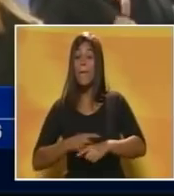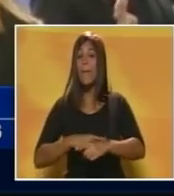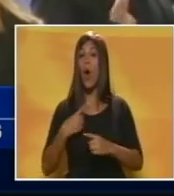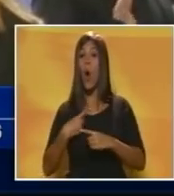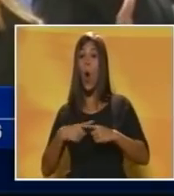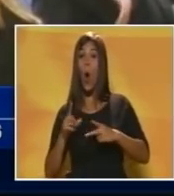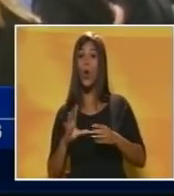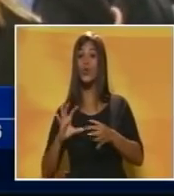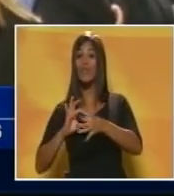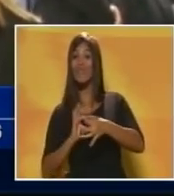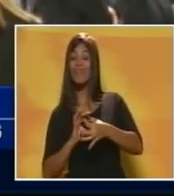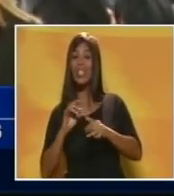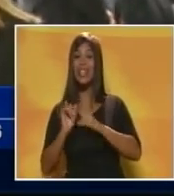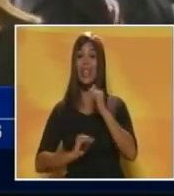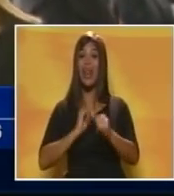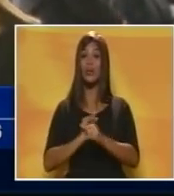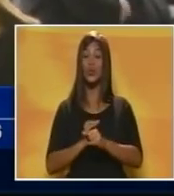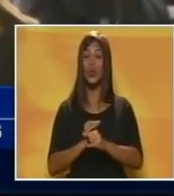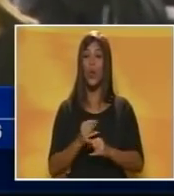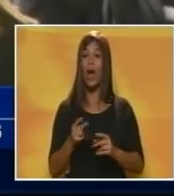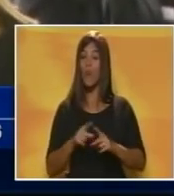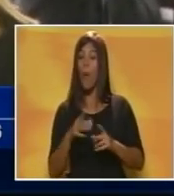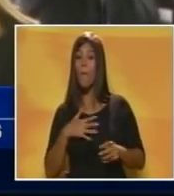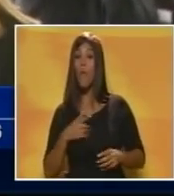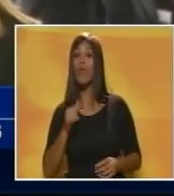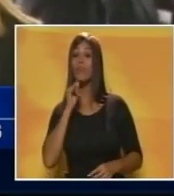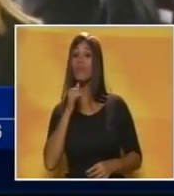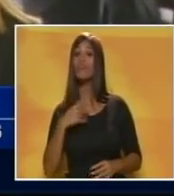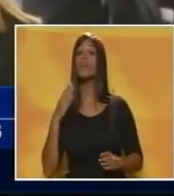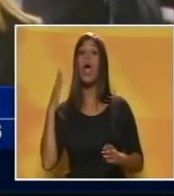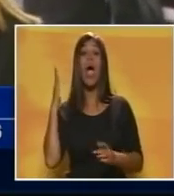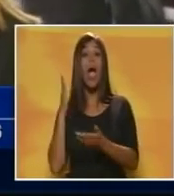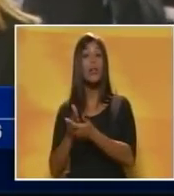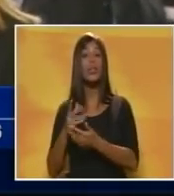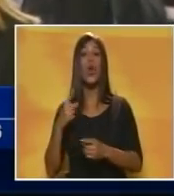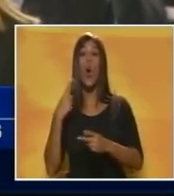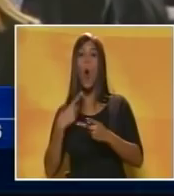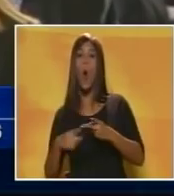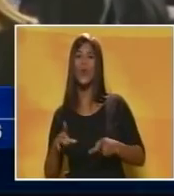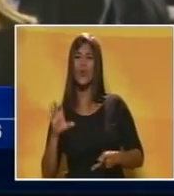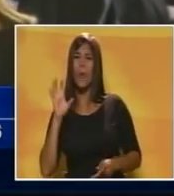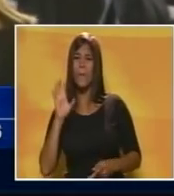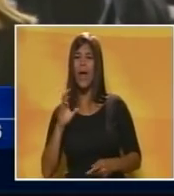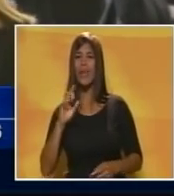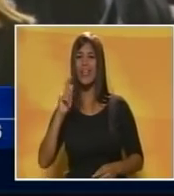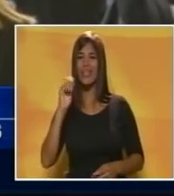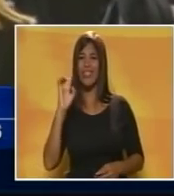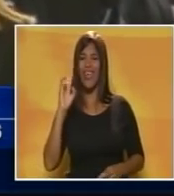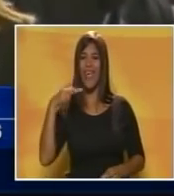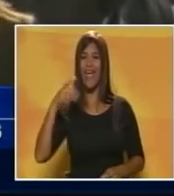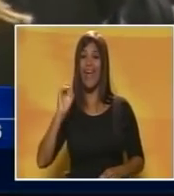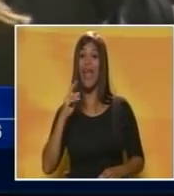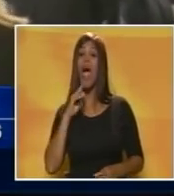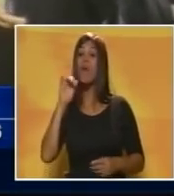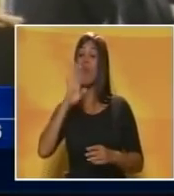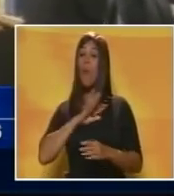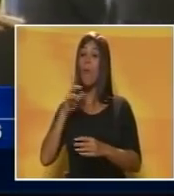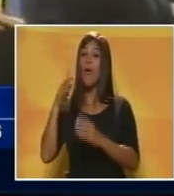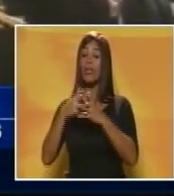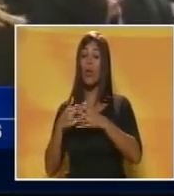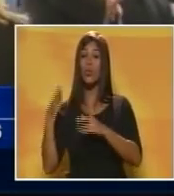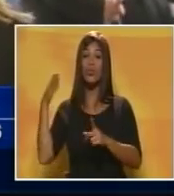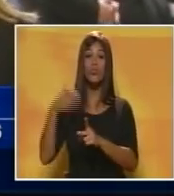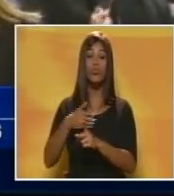otras potencias internacionales, y lamentó el anuncio de sanciones a Teherán por parte de Estados Unidos. A través de un comunicado, la